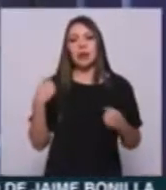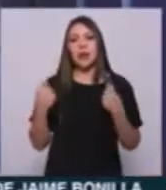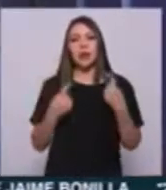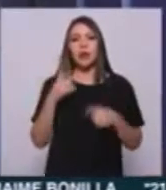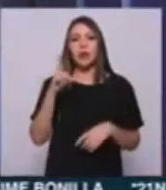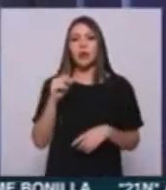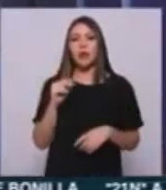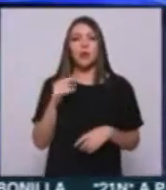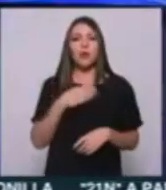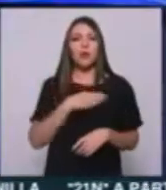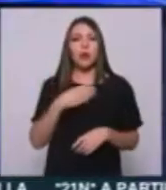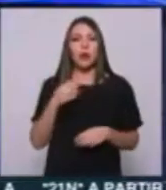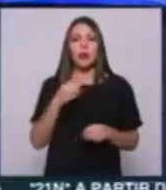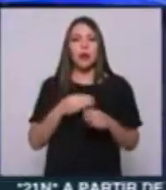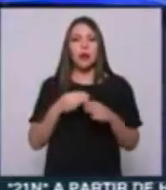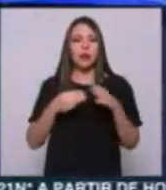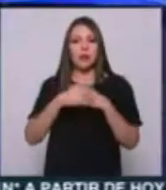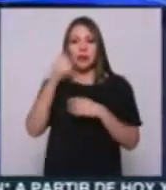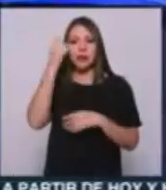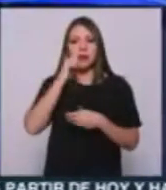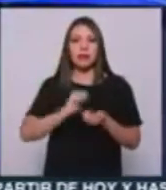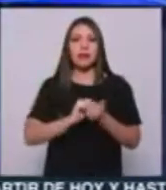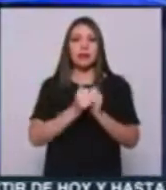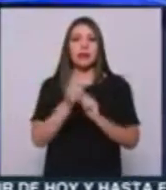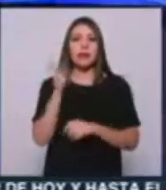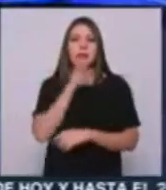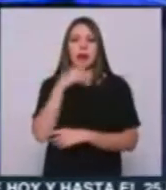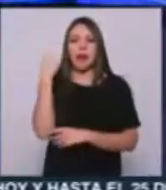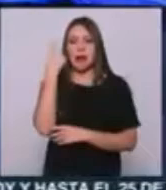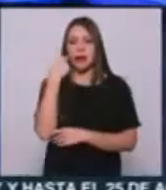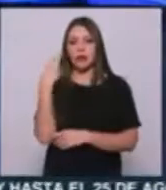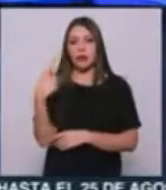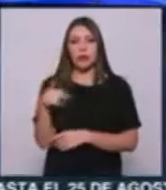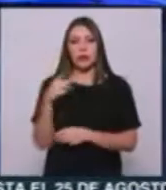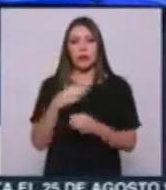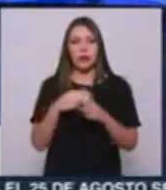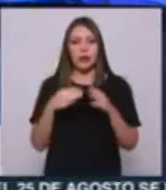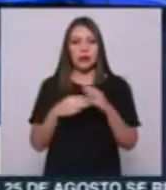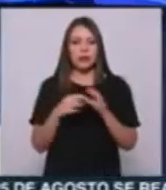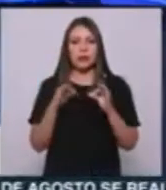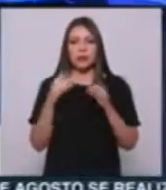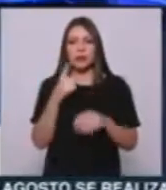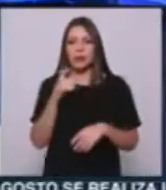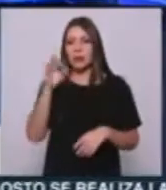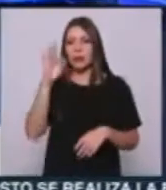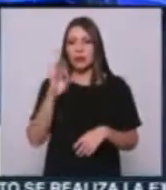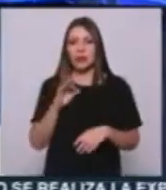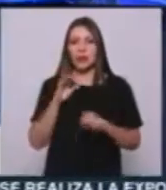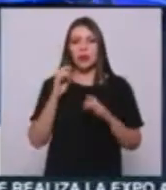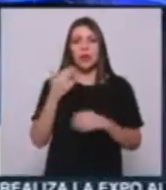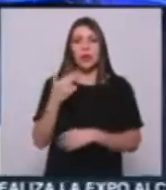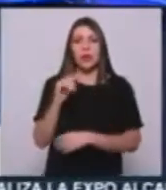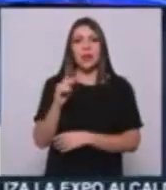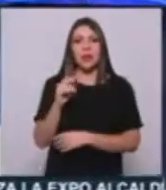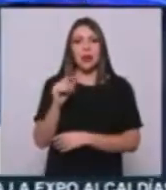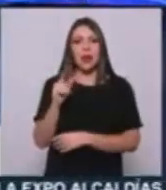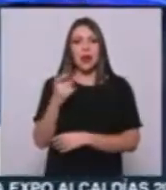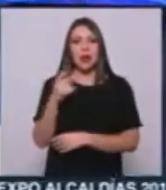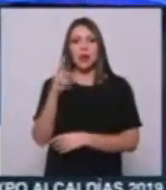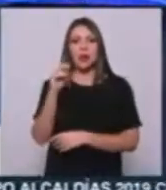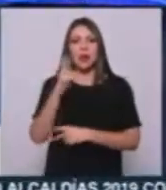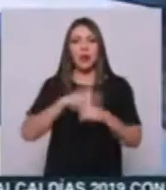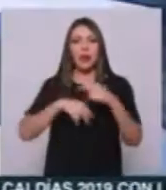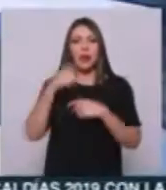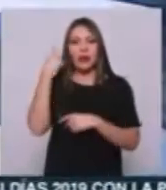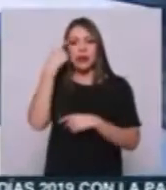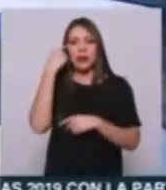materiales inapropiados y se puede estropear el rostro. Nuestros materiales son 100% hipoalergénicos, son base agua especiales, y si yo paso la